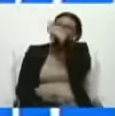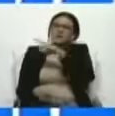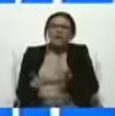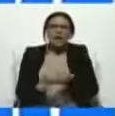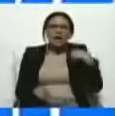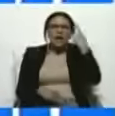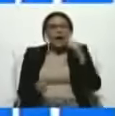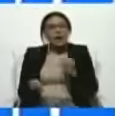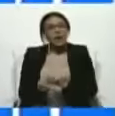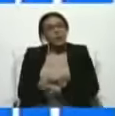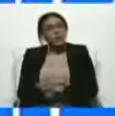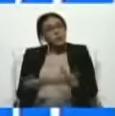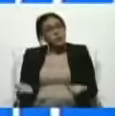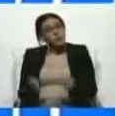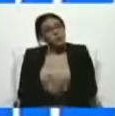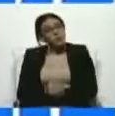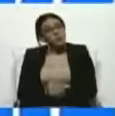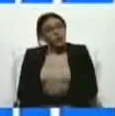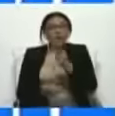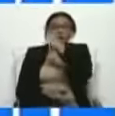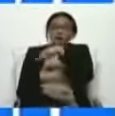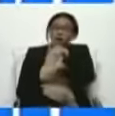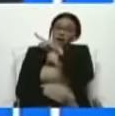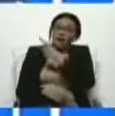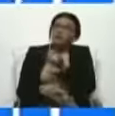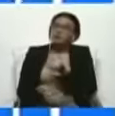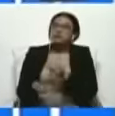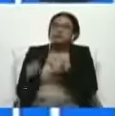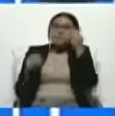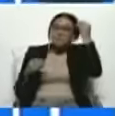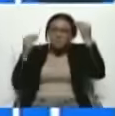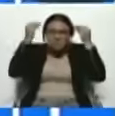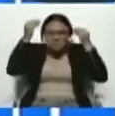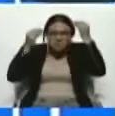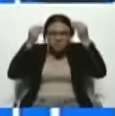Los gringos creyeron que solamente sacando a Guaidó,